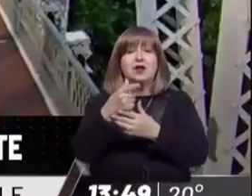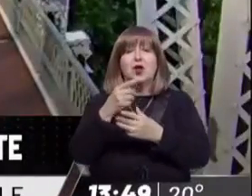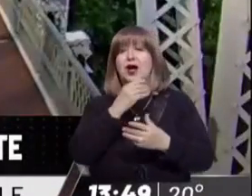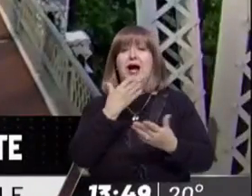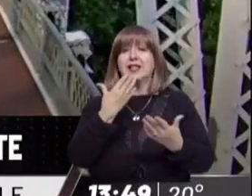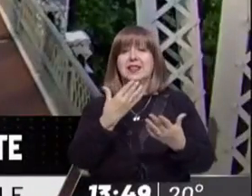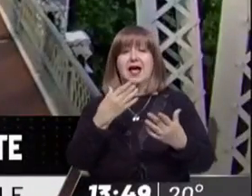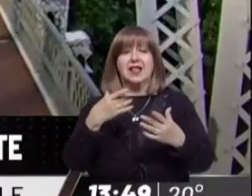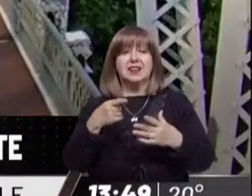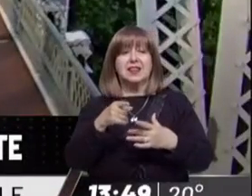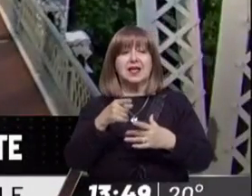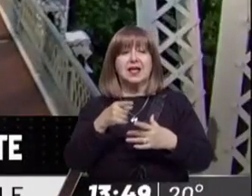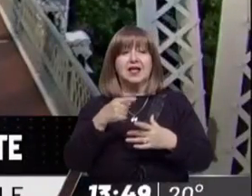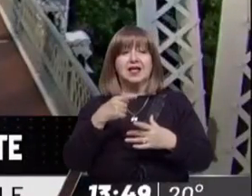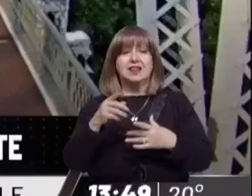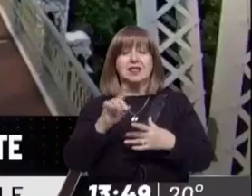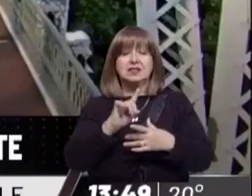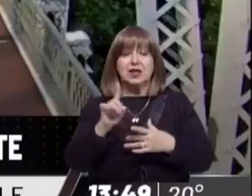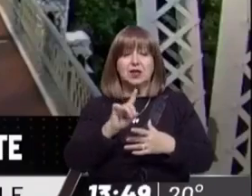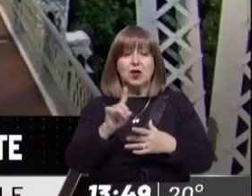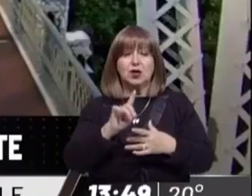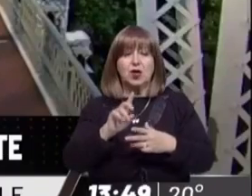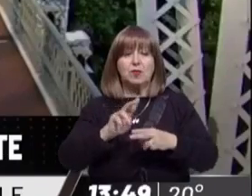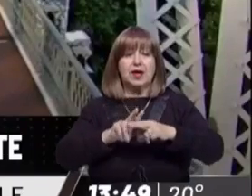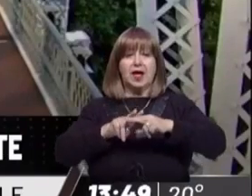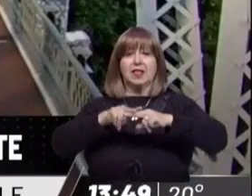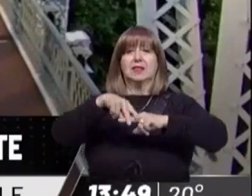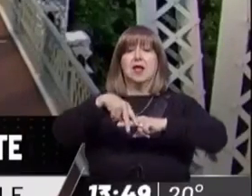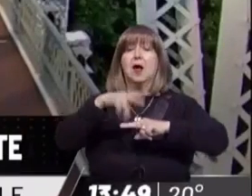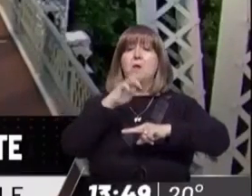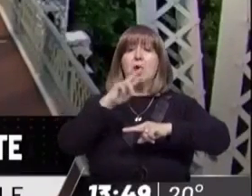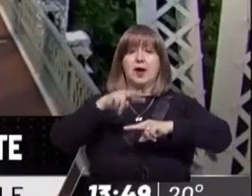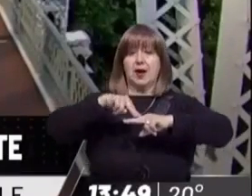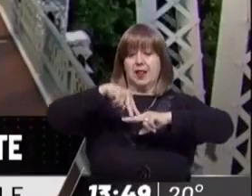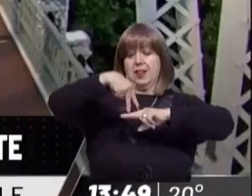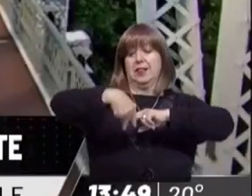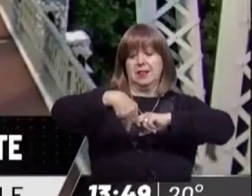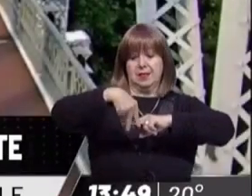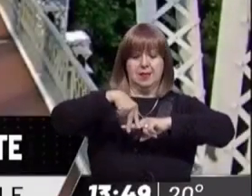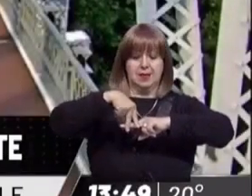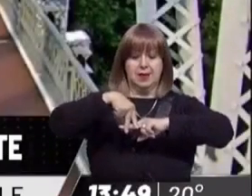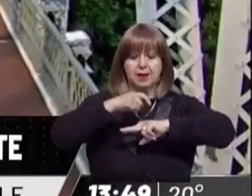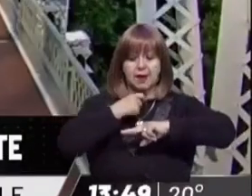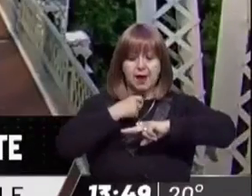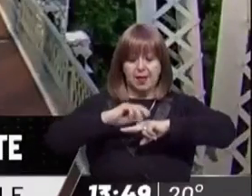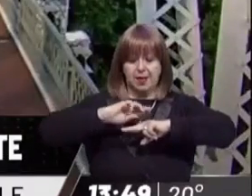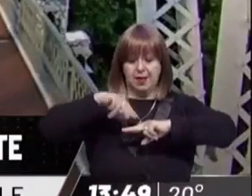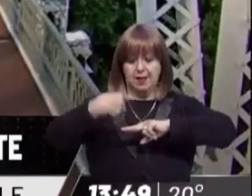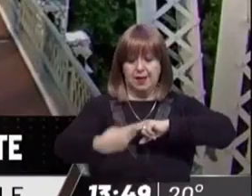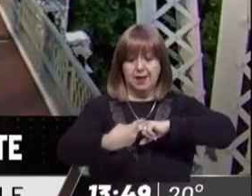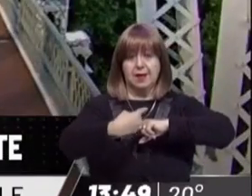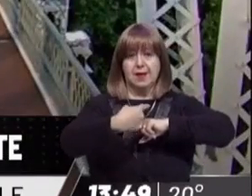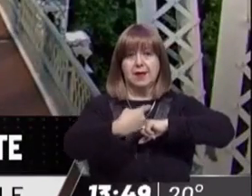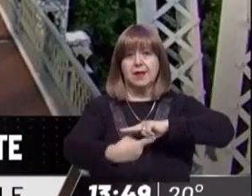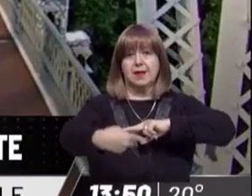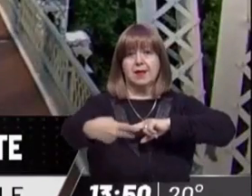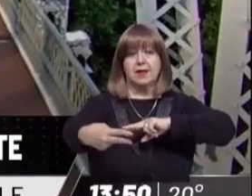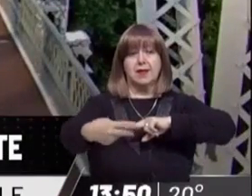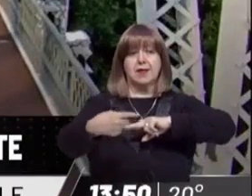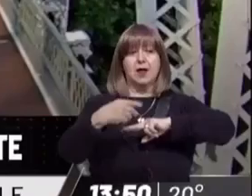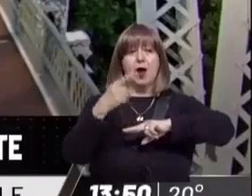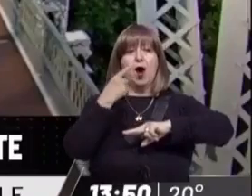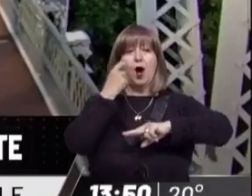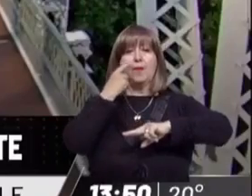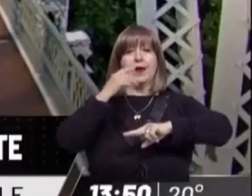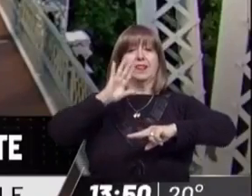inmediatamente la agarran y la pasan al otro lado al puente me refiero la pasan ya la parte segura a partir de allí bueno todo el operativo